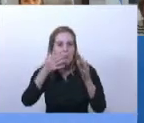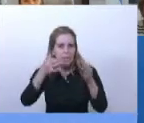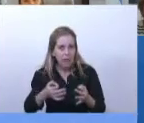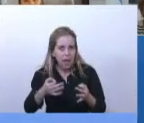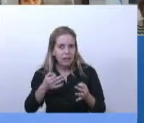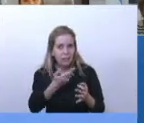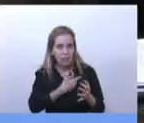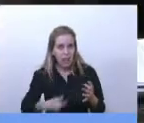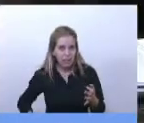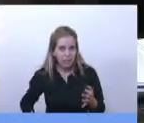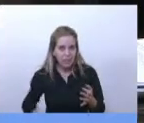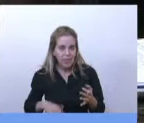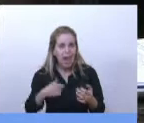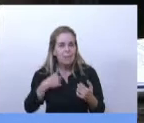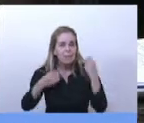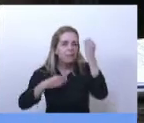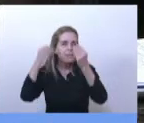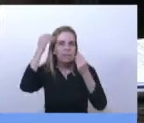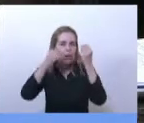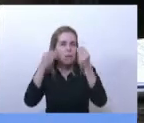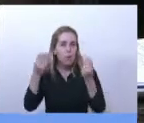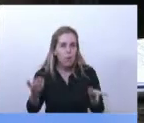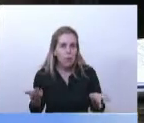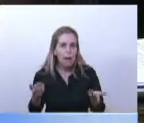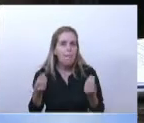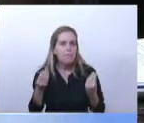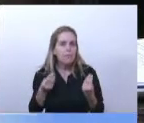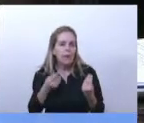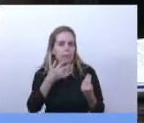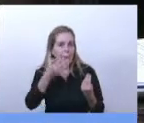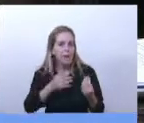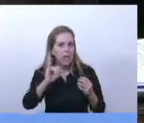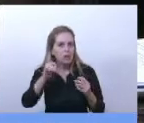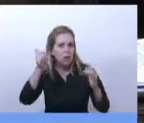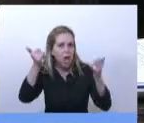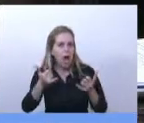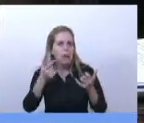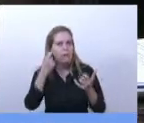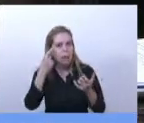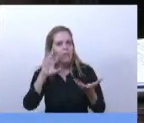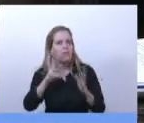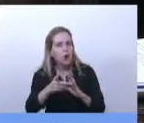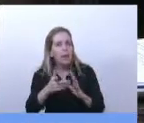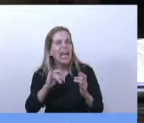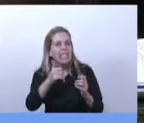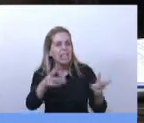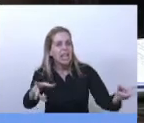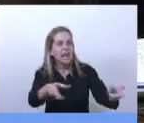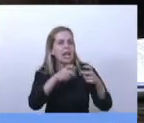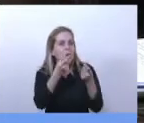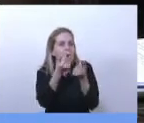presidenta que me preocupa porque si encontramos un fondo una manera de financiar algo